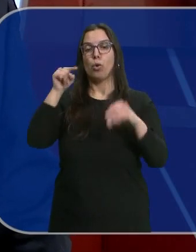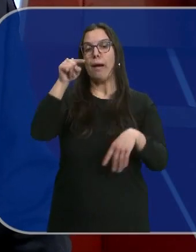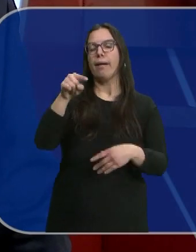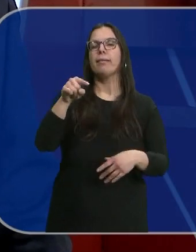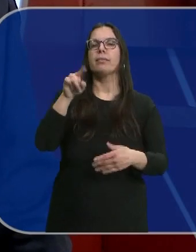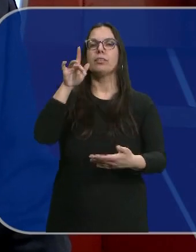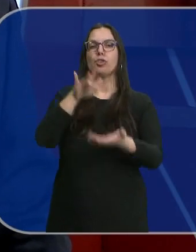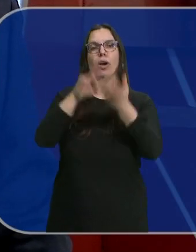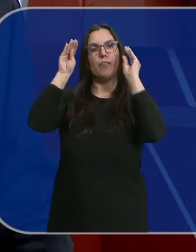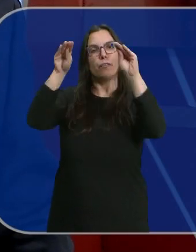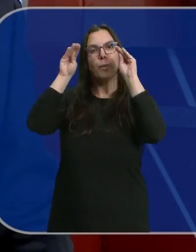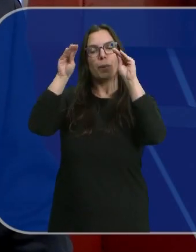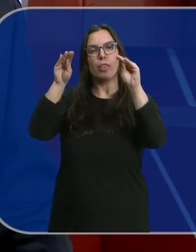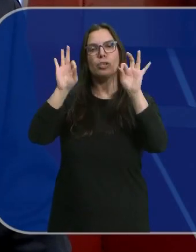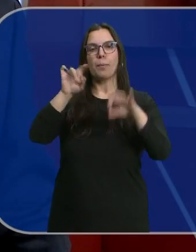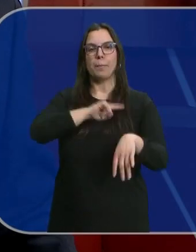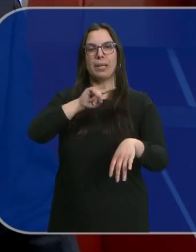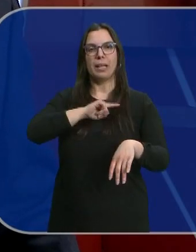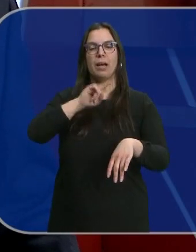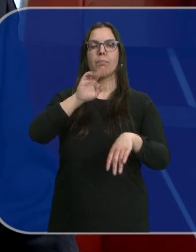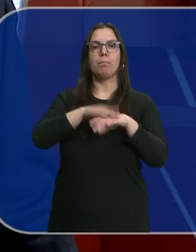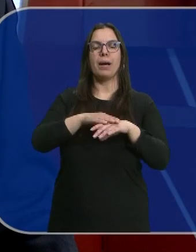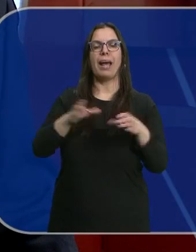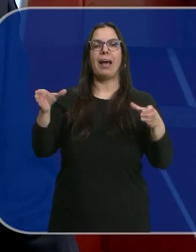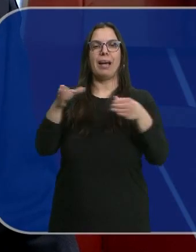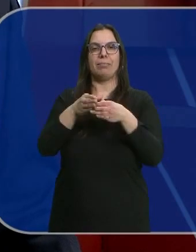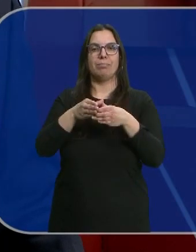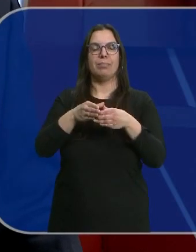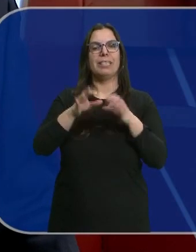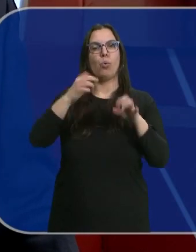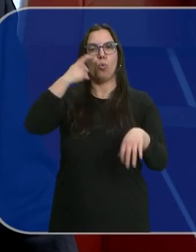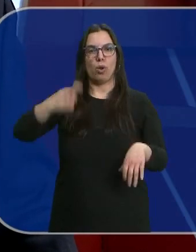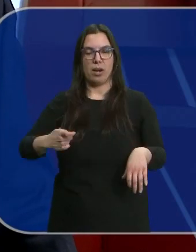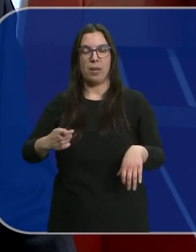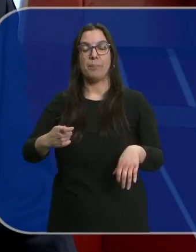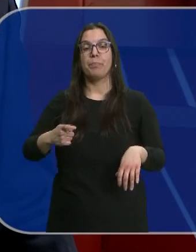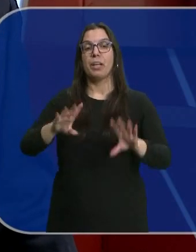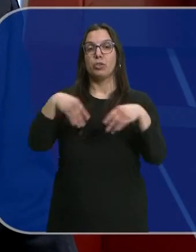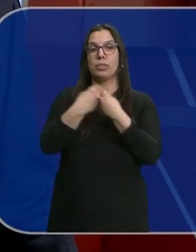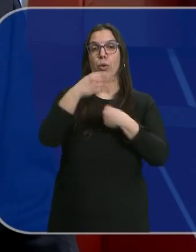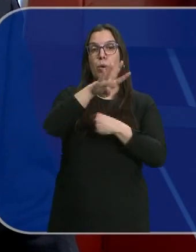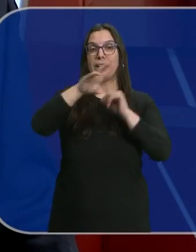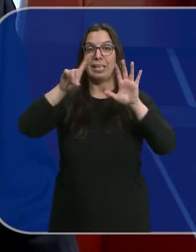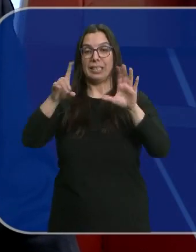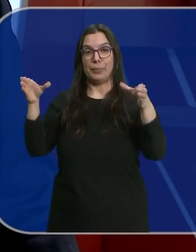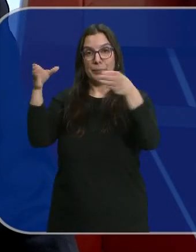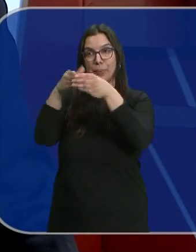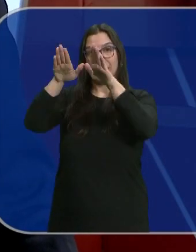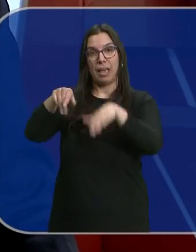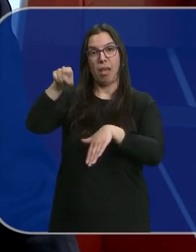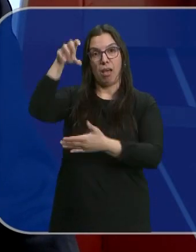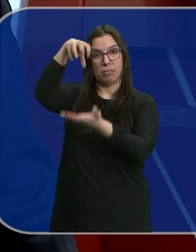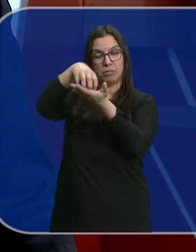emplazamientos militares que impartirá formación castrense a soldados del ejército ucraniano. Está previsto que un total de 46 efectivos permanezcan en